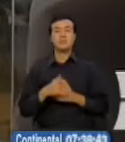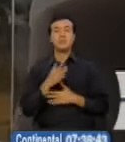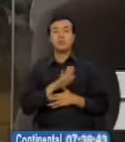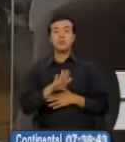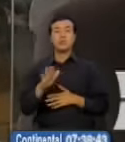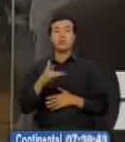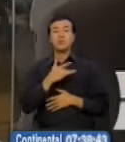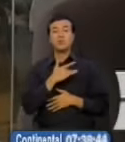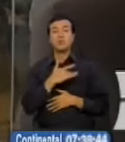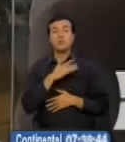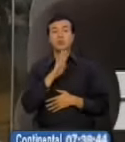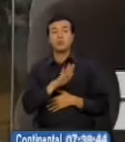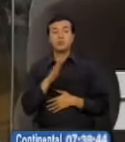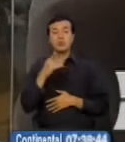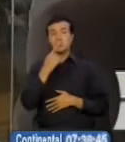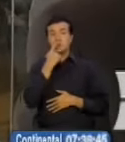de